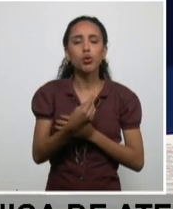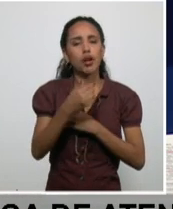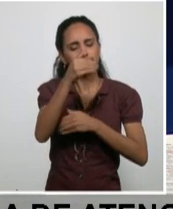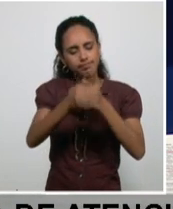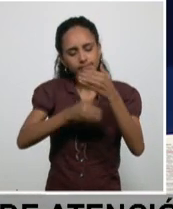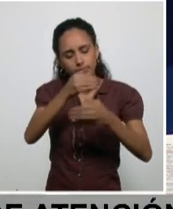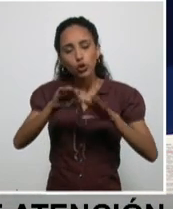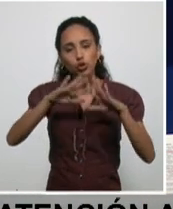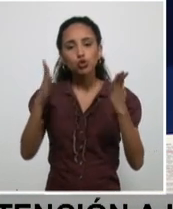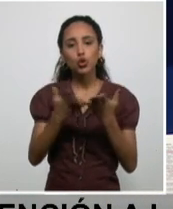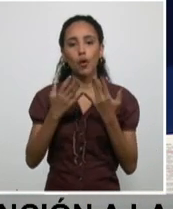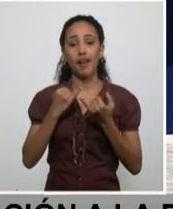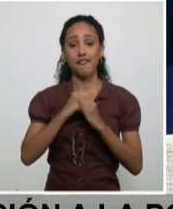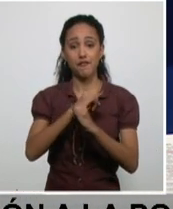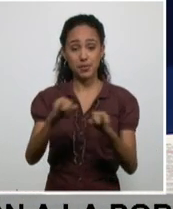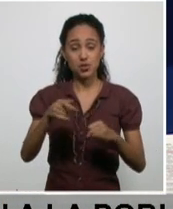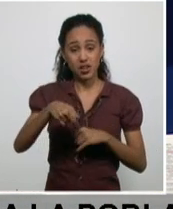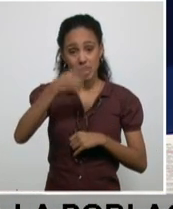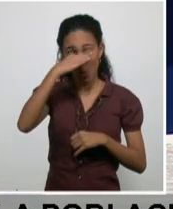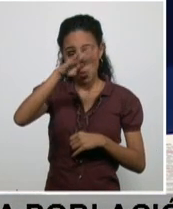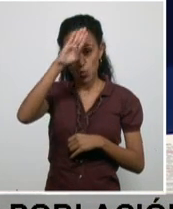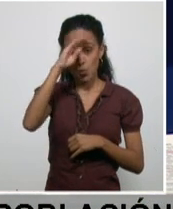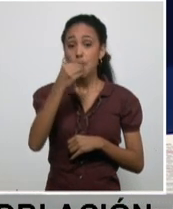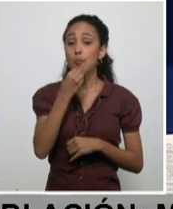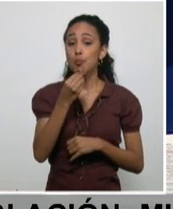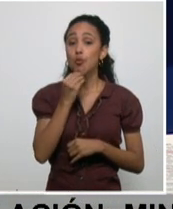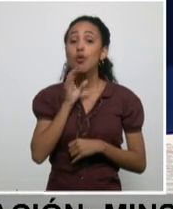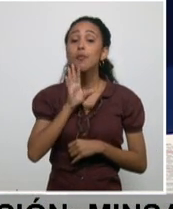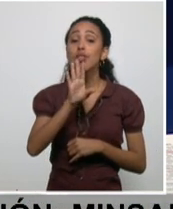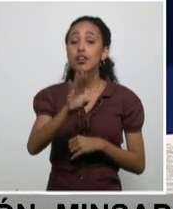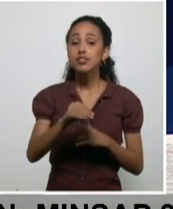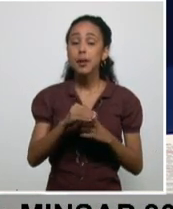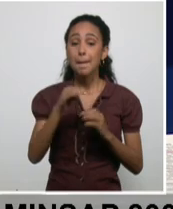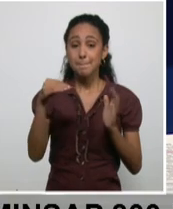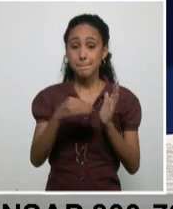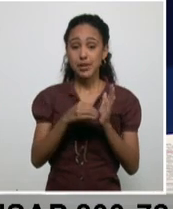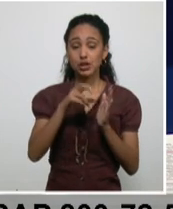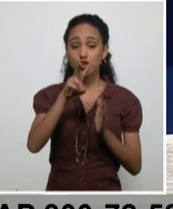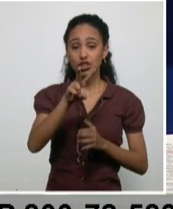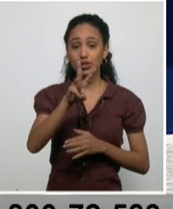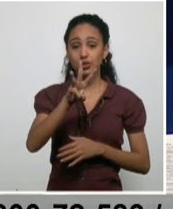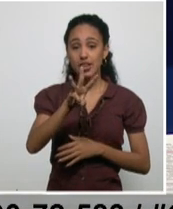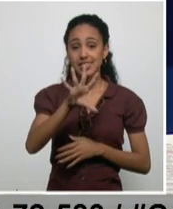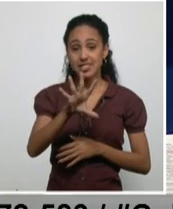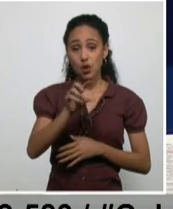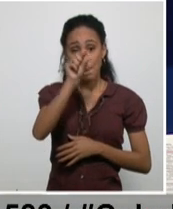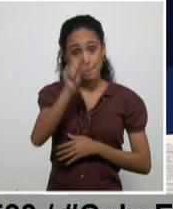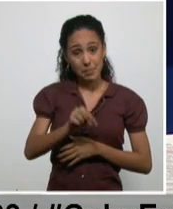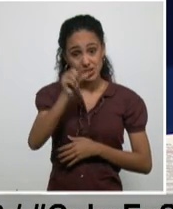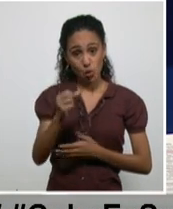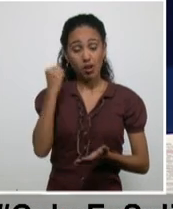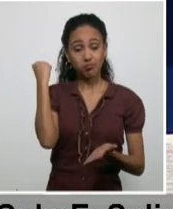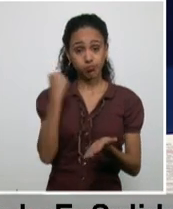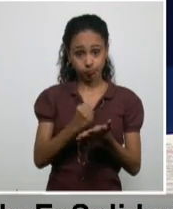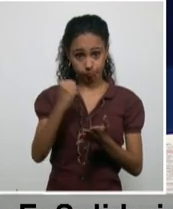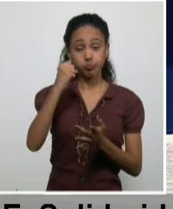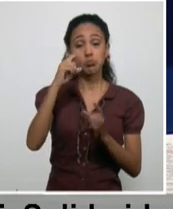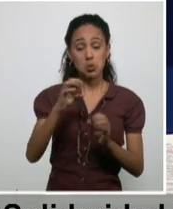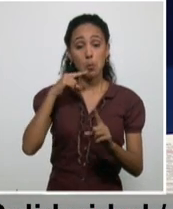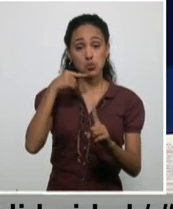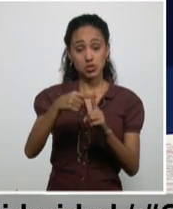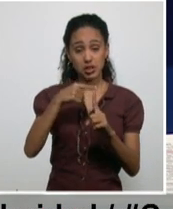informaciones, y en Cuba podemos decir que de los 1.235 personas confirmadas,